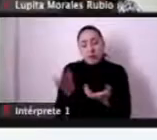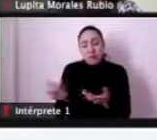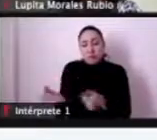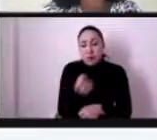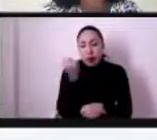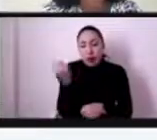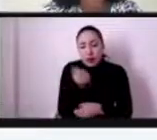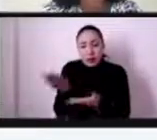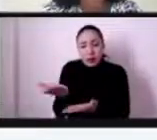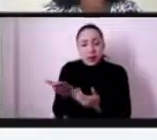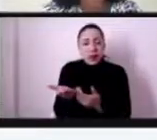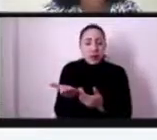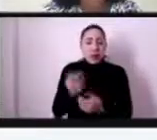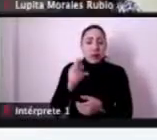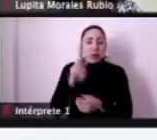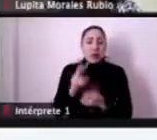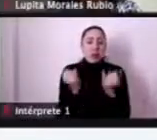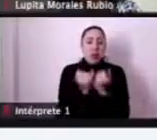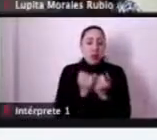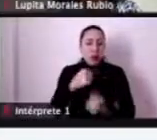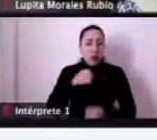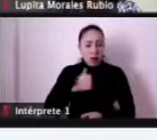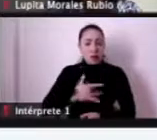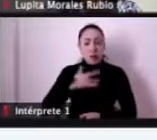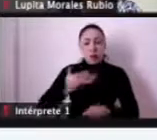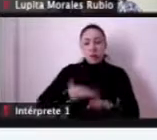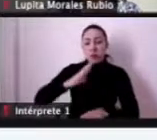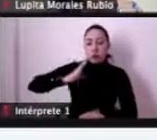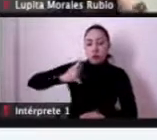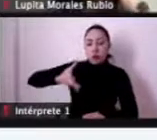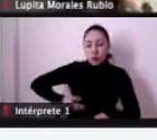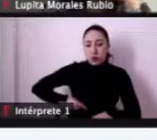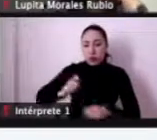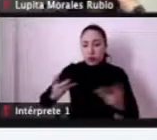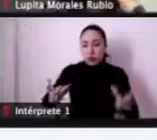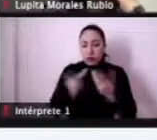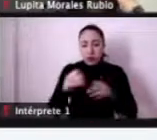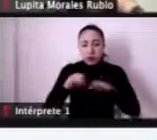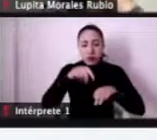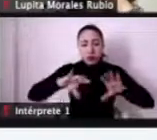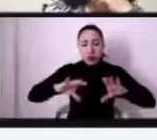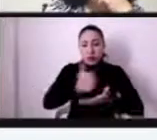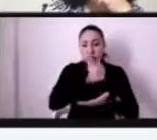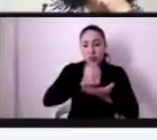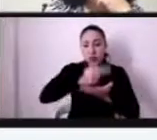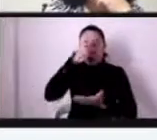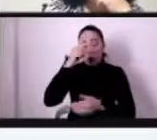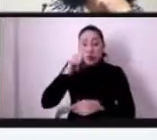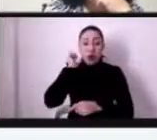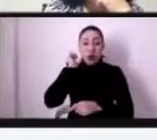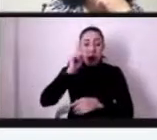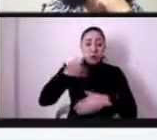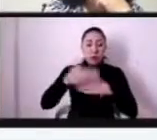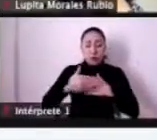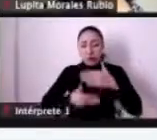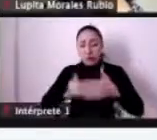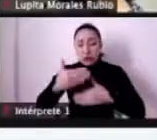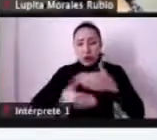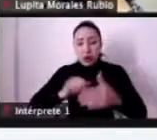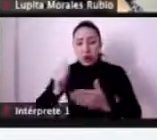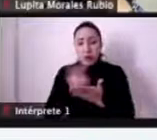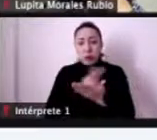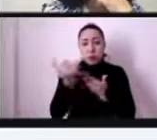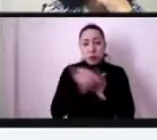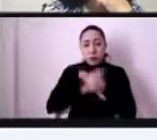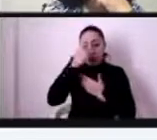un gusto coincidir contigo en esta legislatura y ojalá podamos seguir coincidiendo en muchos proyectos más. Enhorabuena y